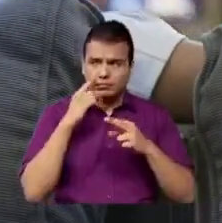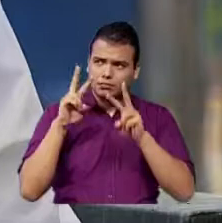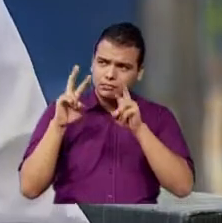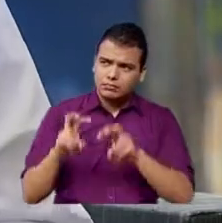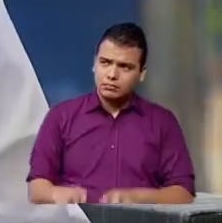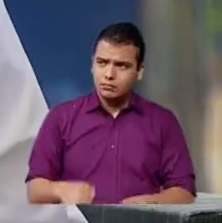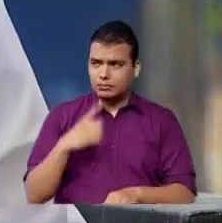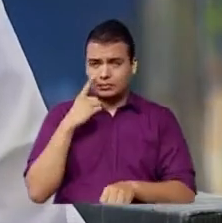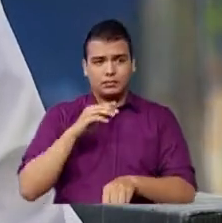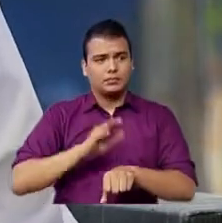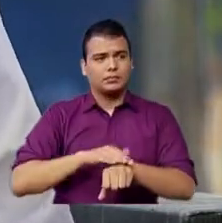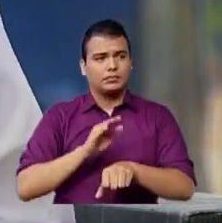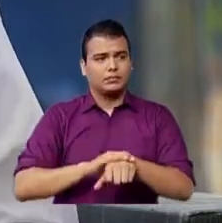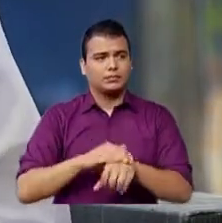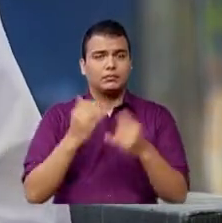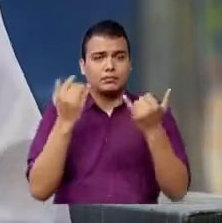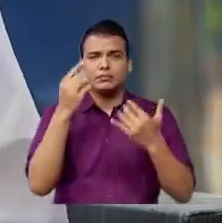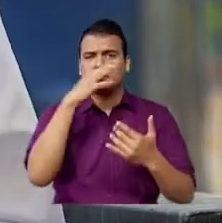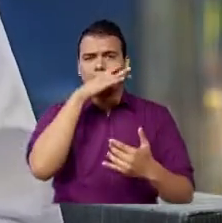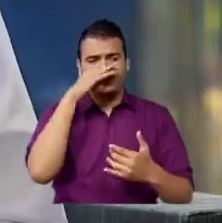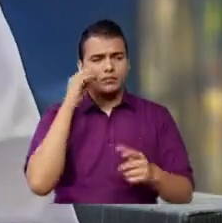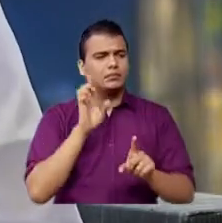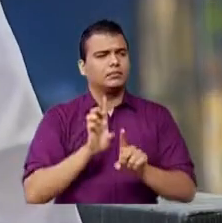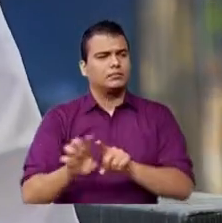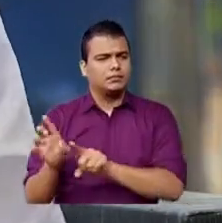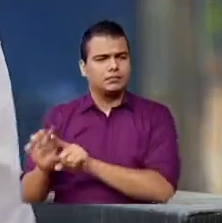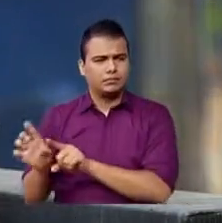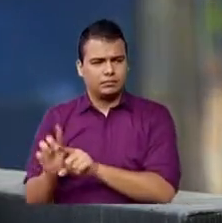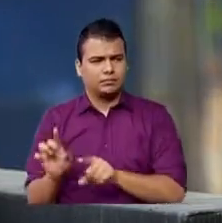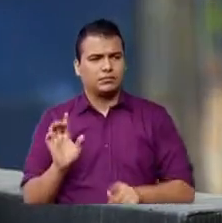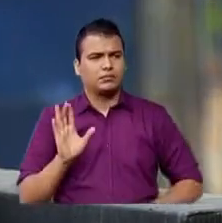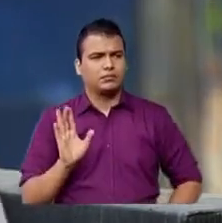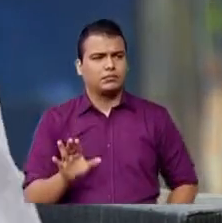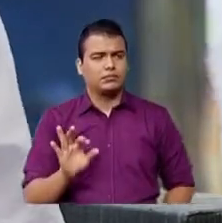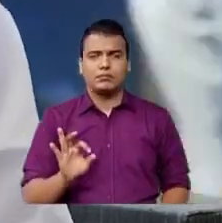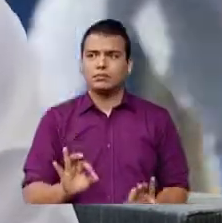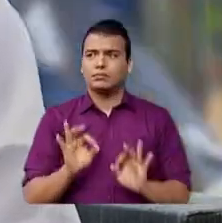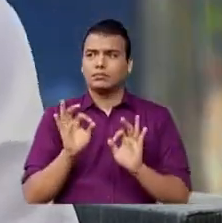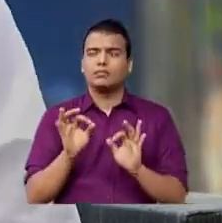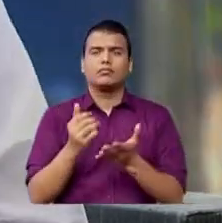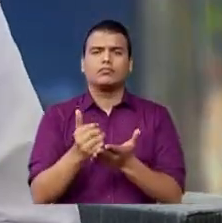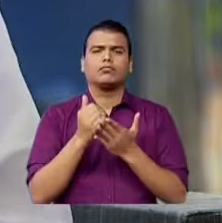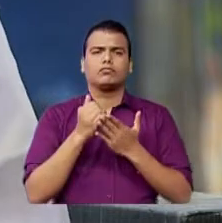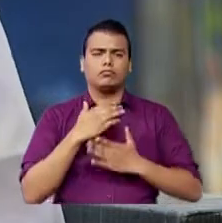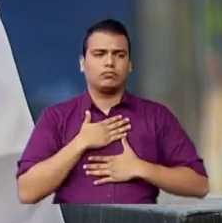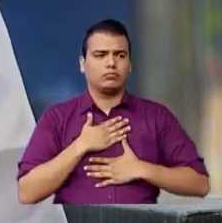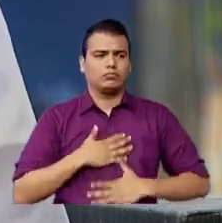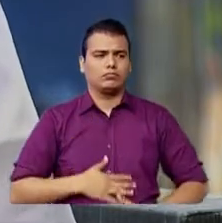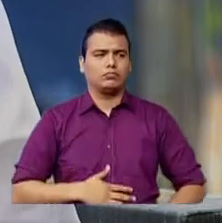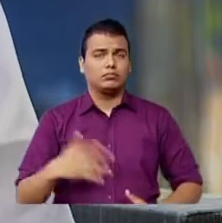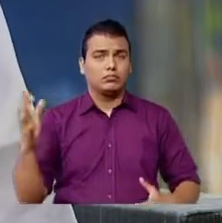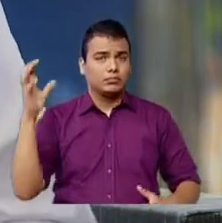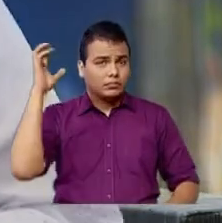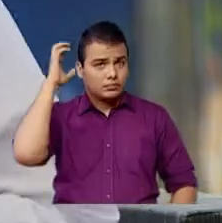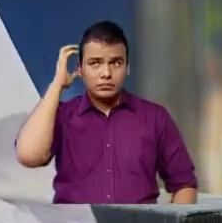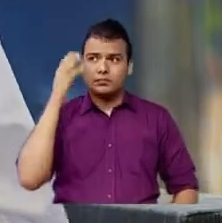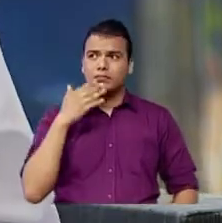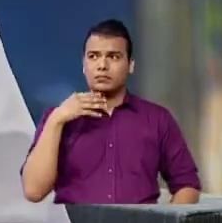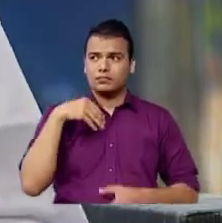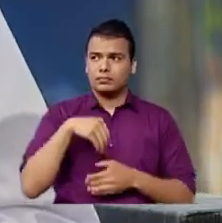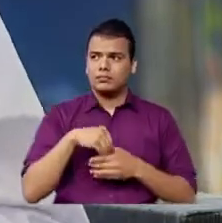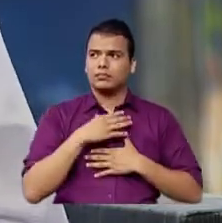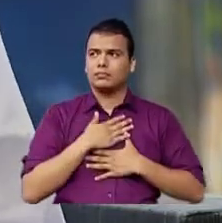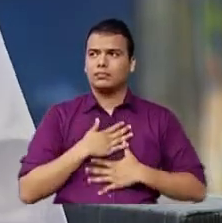Fernando, respaldan actualmente las esencias florales como un recurso neuromodulador. Optimizan el cerebro las sustancias que dan